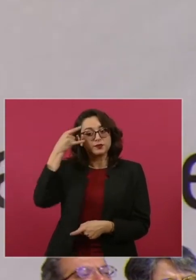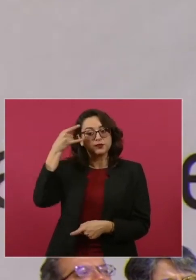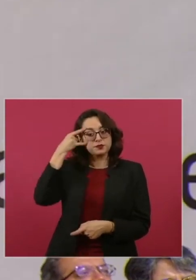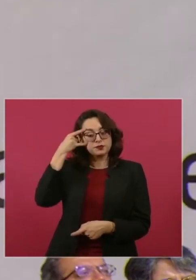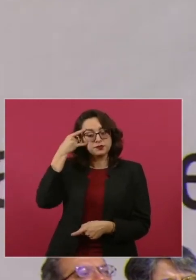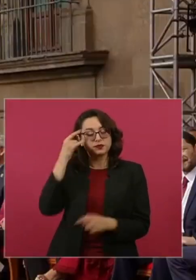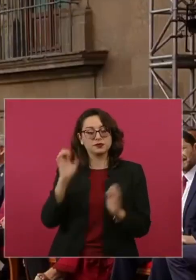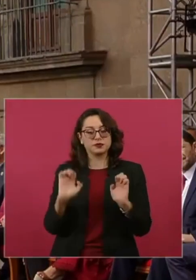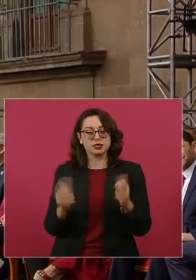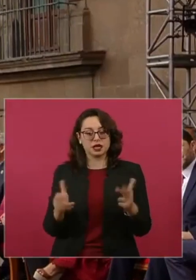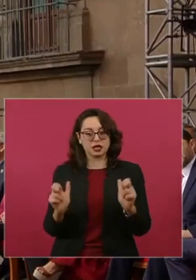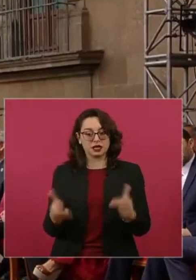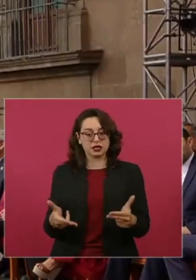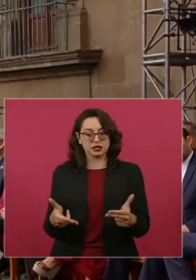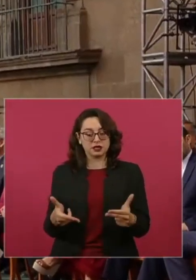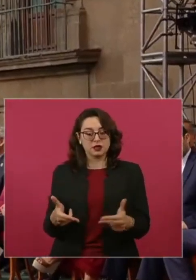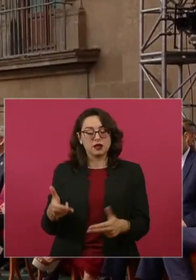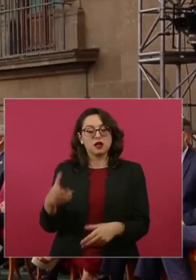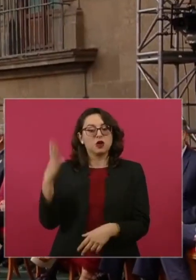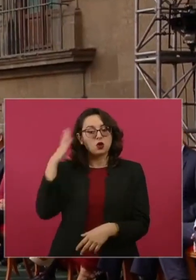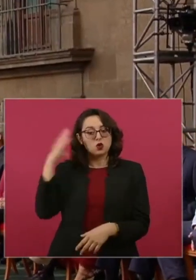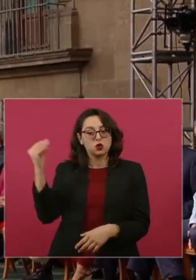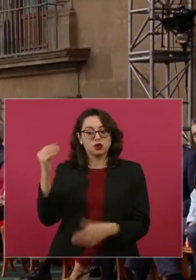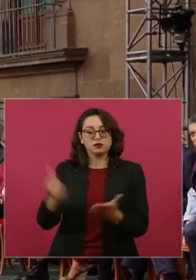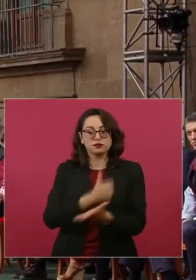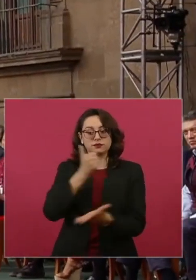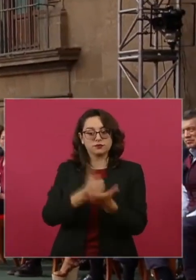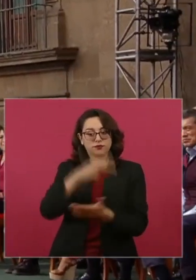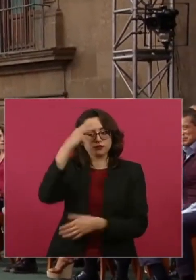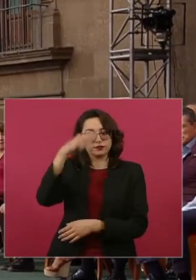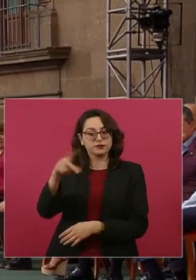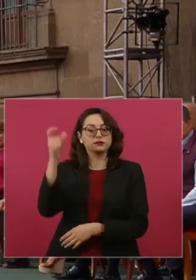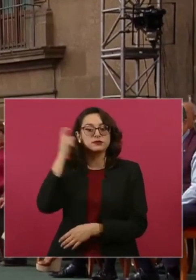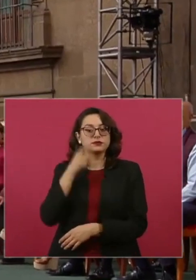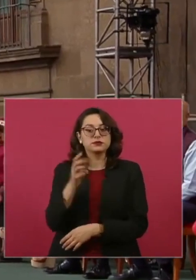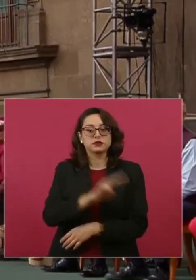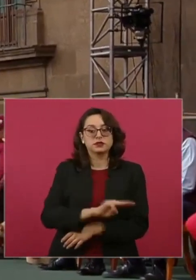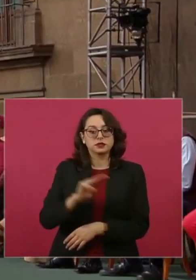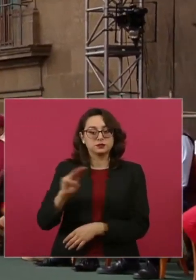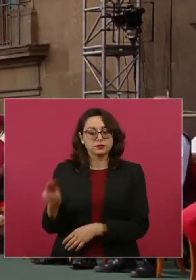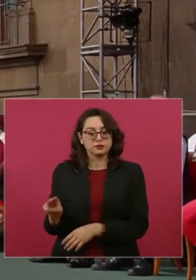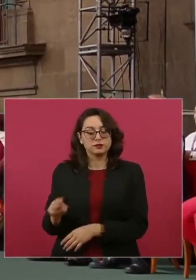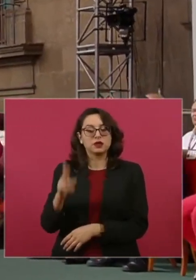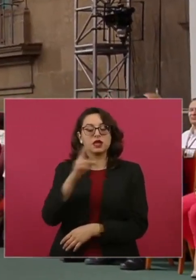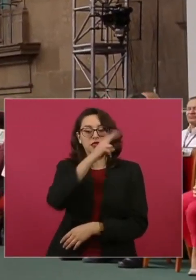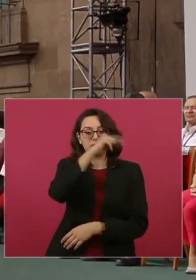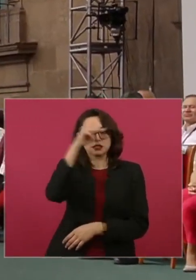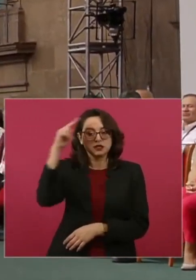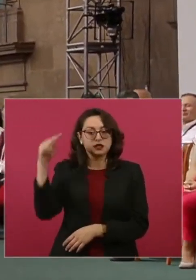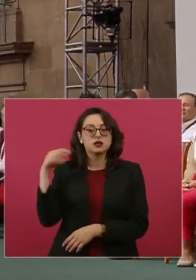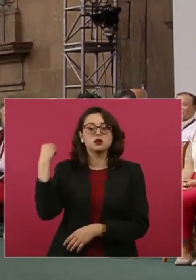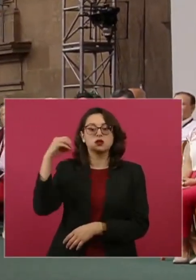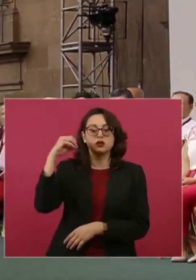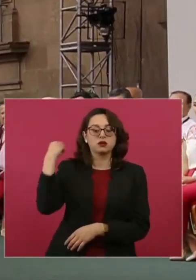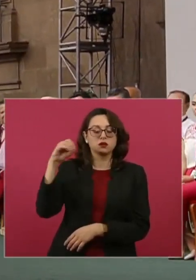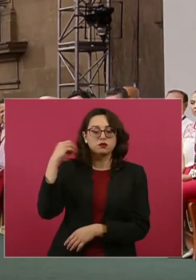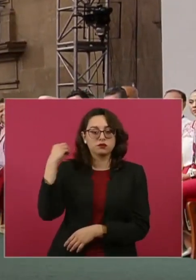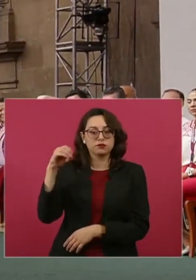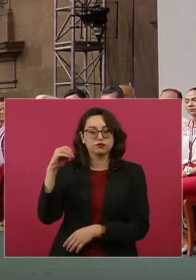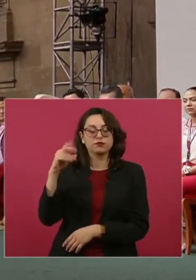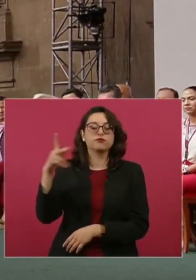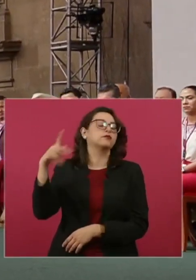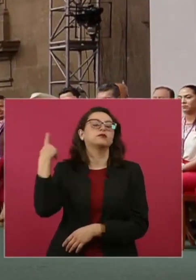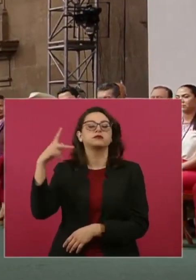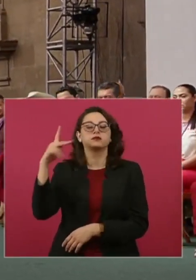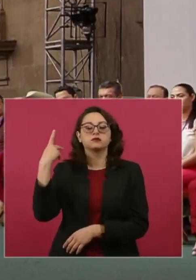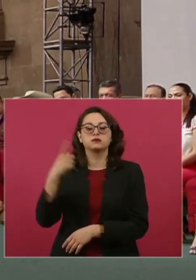Californias, Chiapas, Campeche, Colima, Chiapas Ciudad south, de México, so Guerrero, states all Michoacán, over are Nayarit, enacting that Oaxaca, program. Not all of them